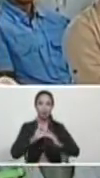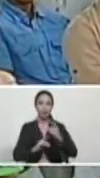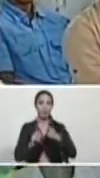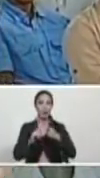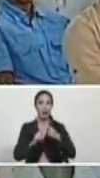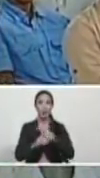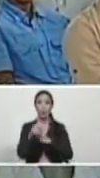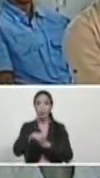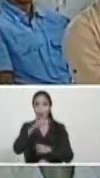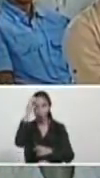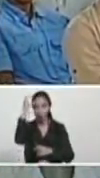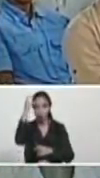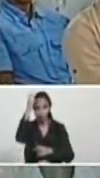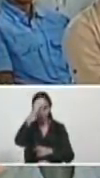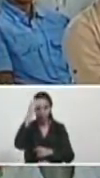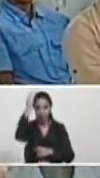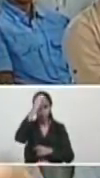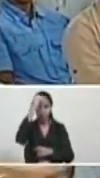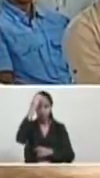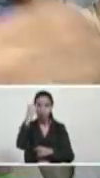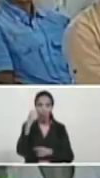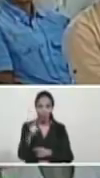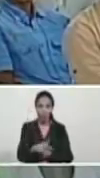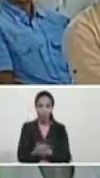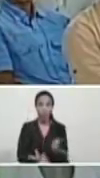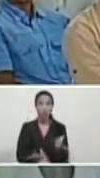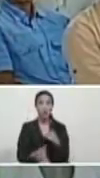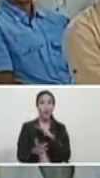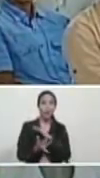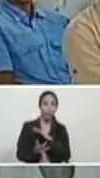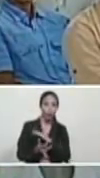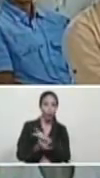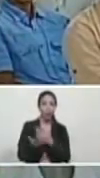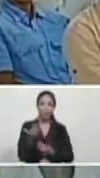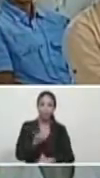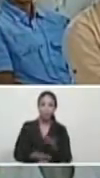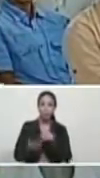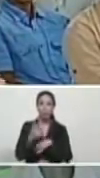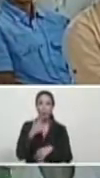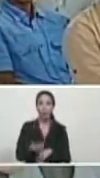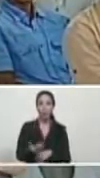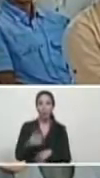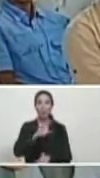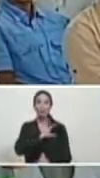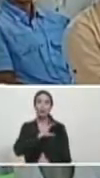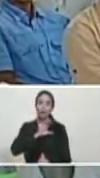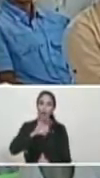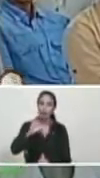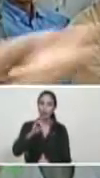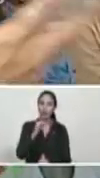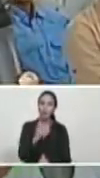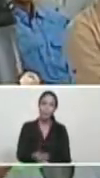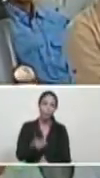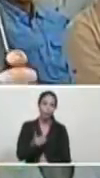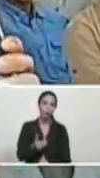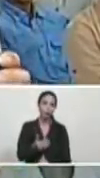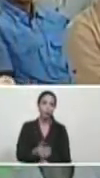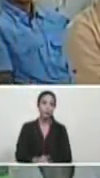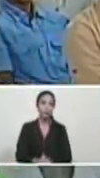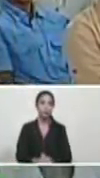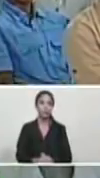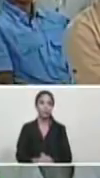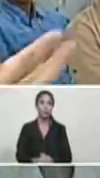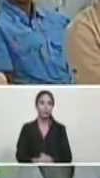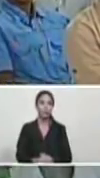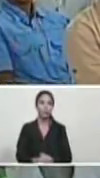conciencia y tecnología, invertir progresivamente en la soberanía. No vamos a ser independientes nunca en un país, en una